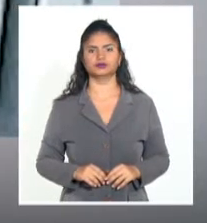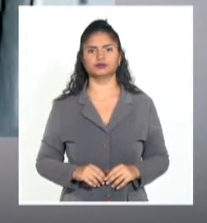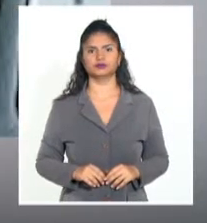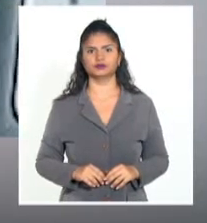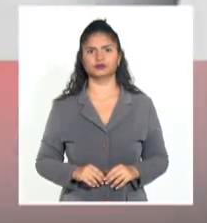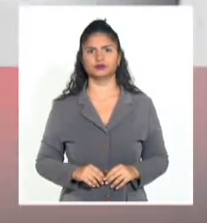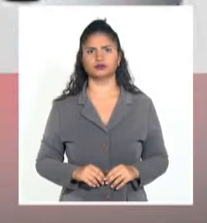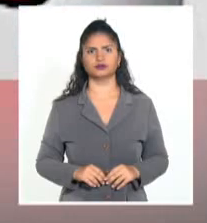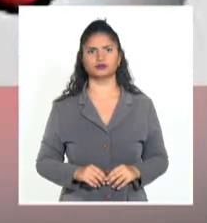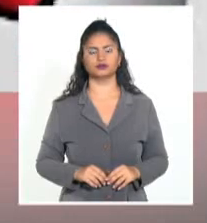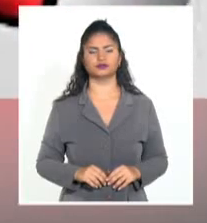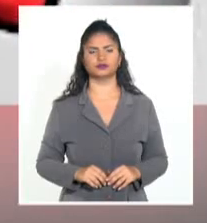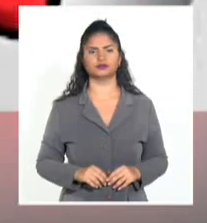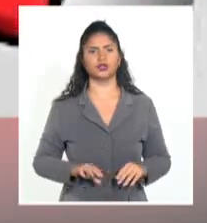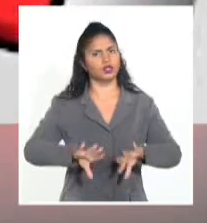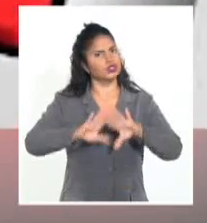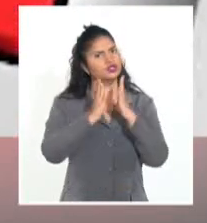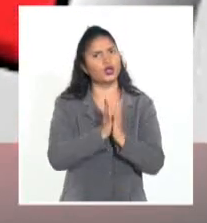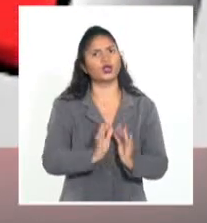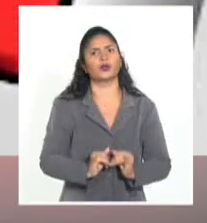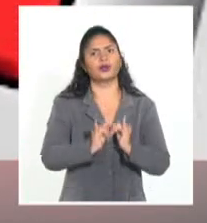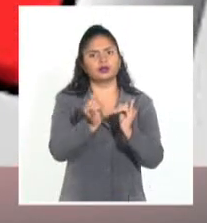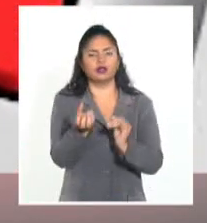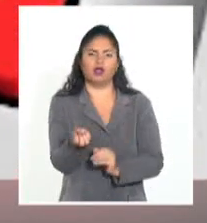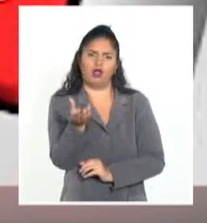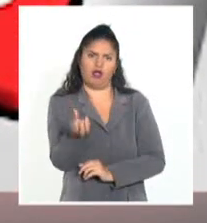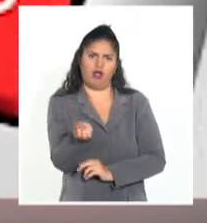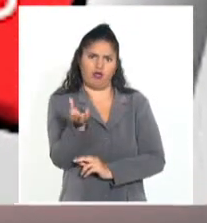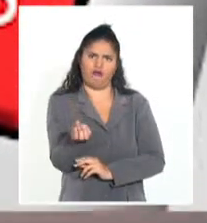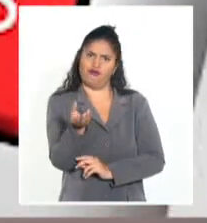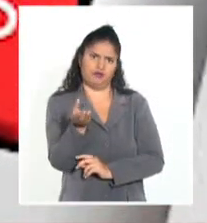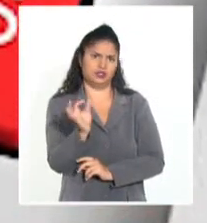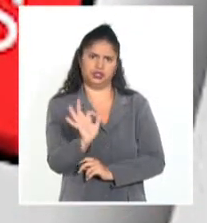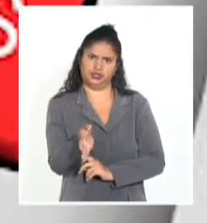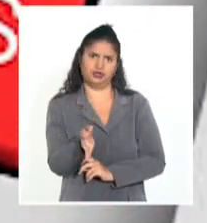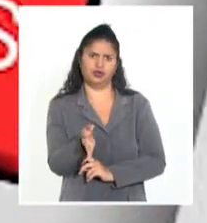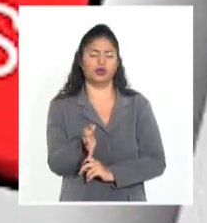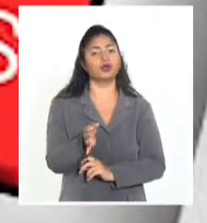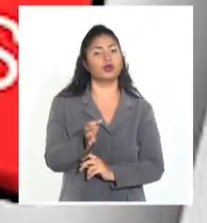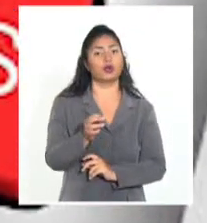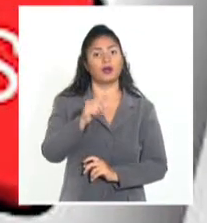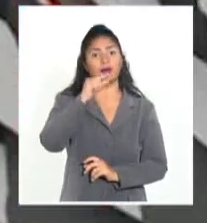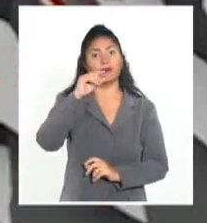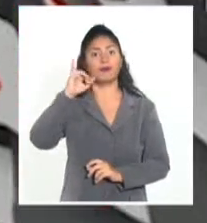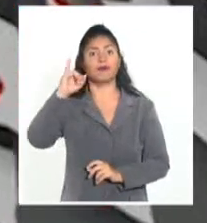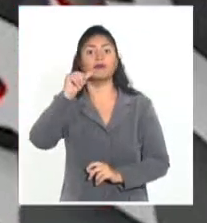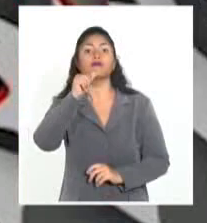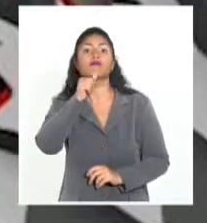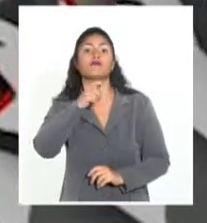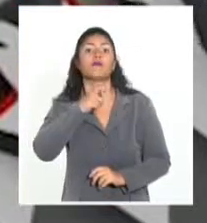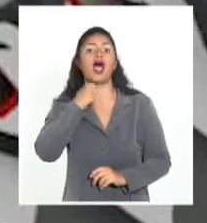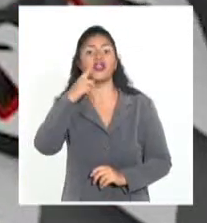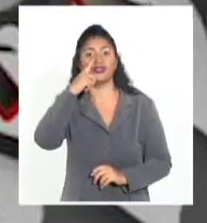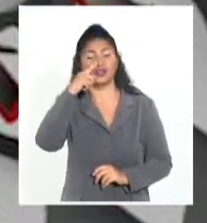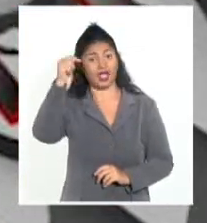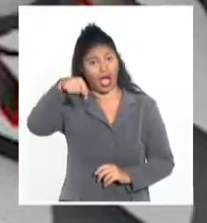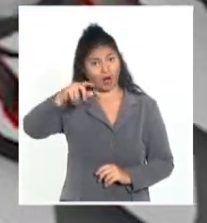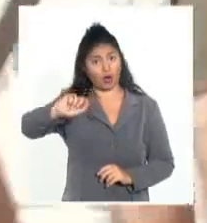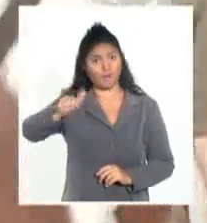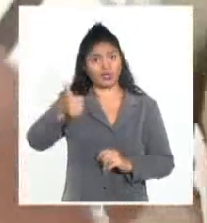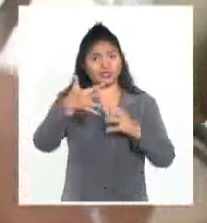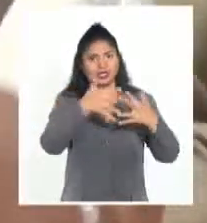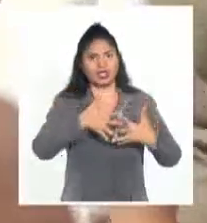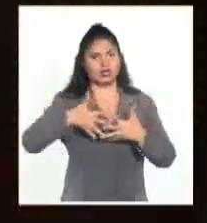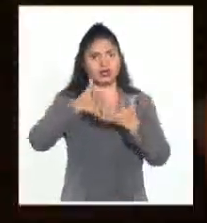exacta para sus mercenarios de la Florida. Joseph Biden, con el mismo libreto subversivo millonario, persiste en la vil